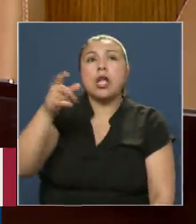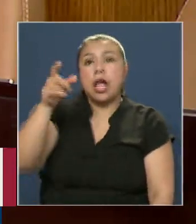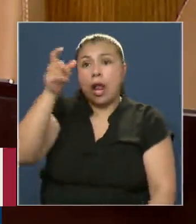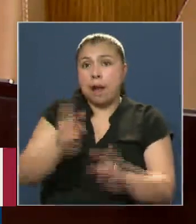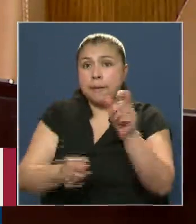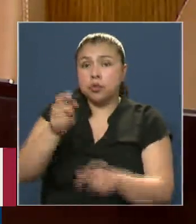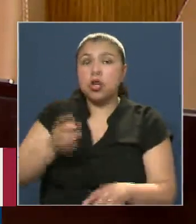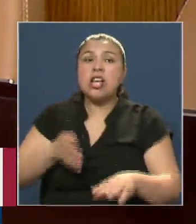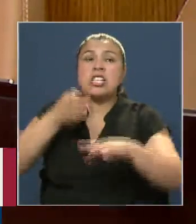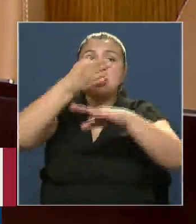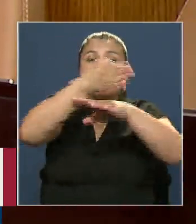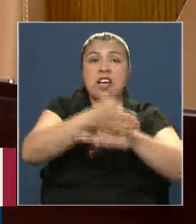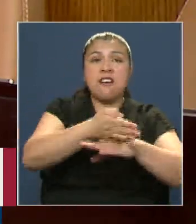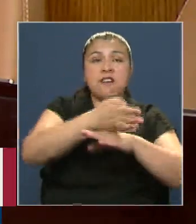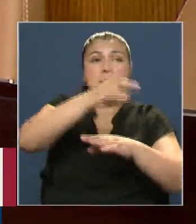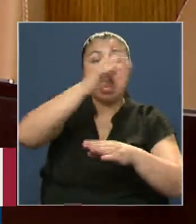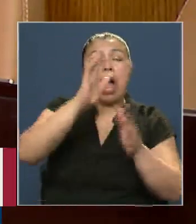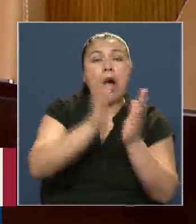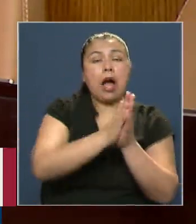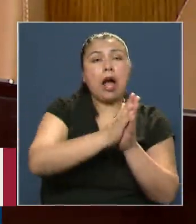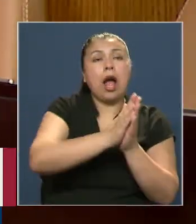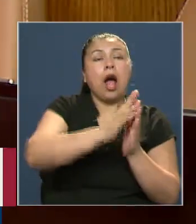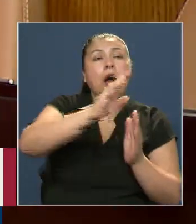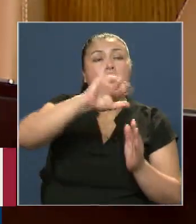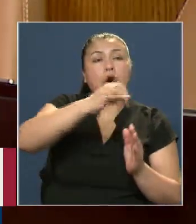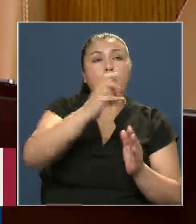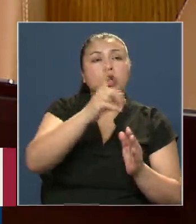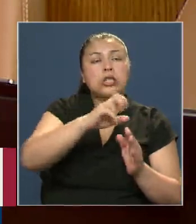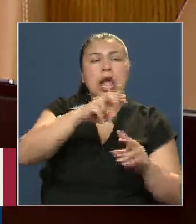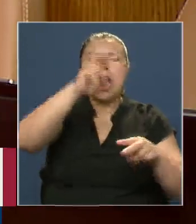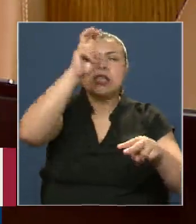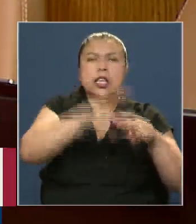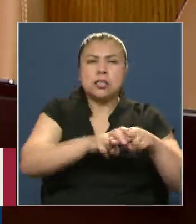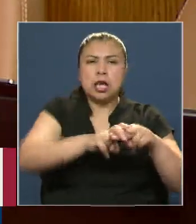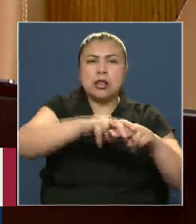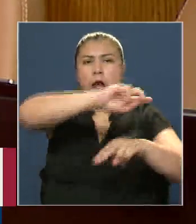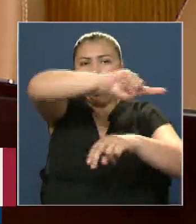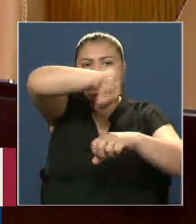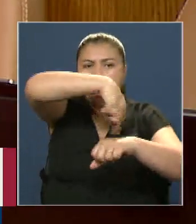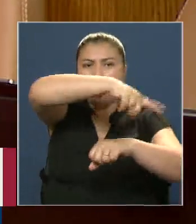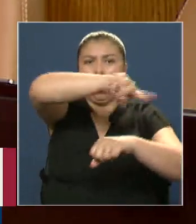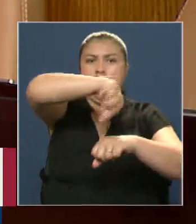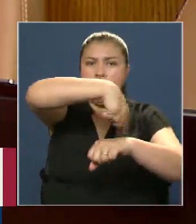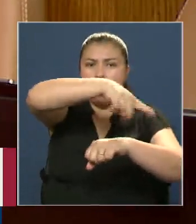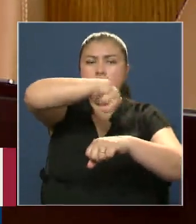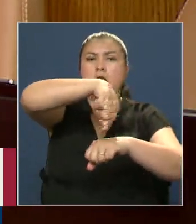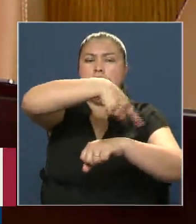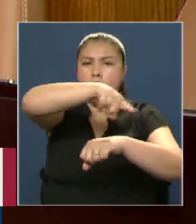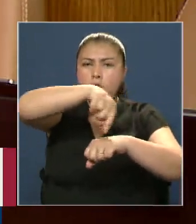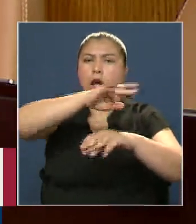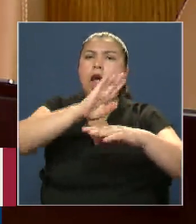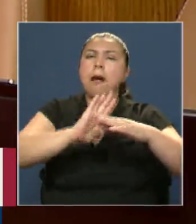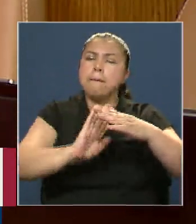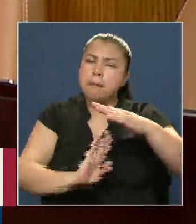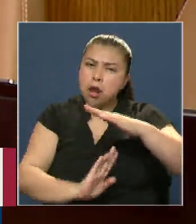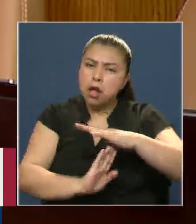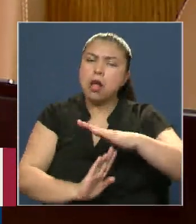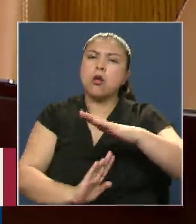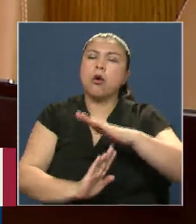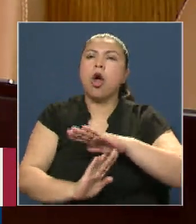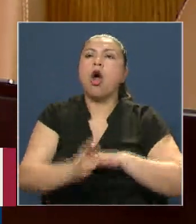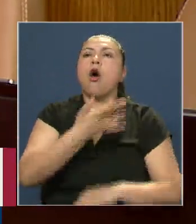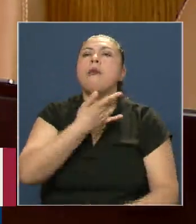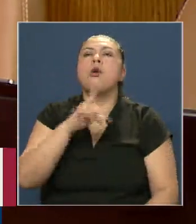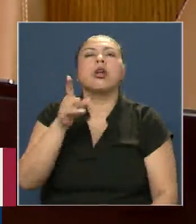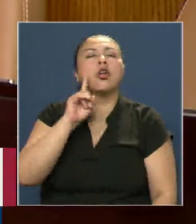José, se sientan en una silla y tienen que estar ahí horas y horas hospitalizados. ¿Por qué? Porque no tienen